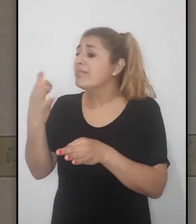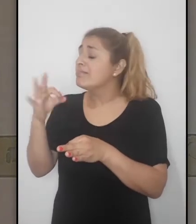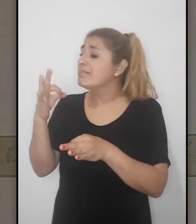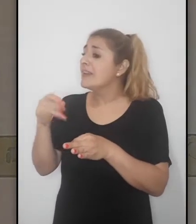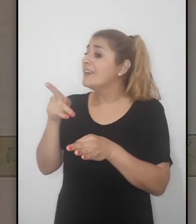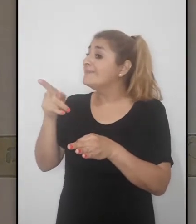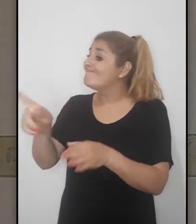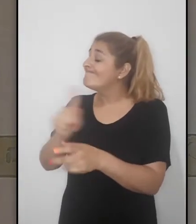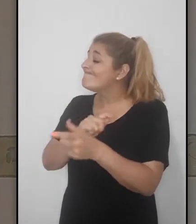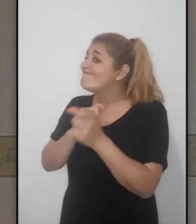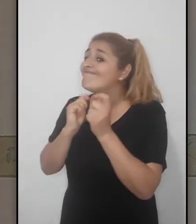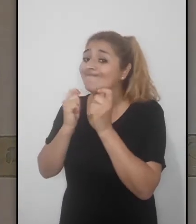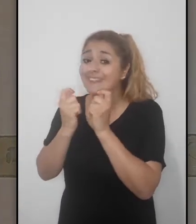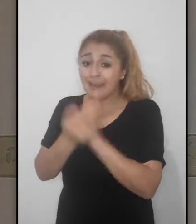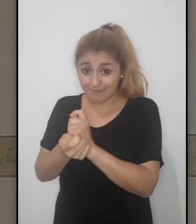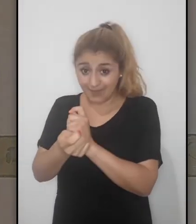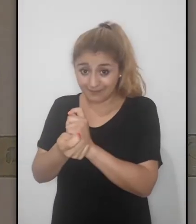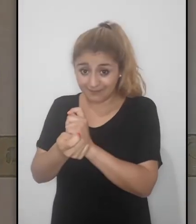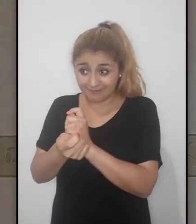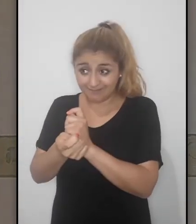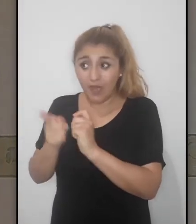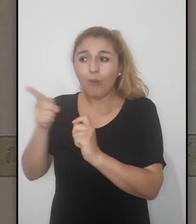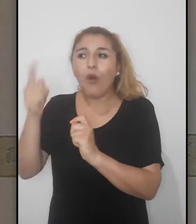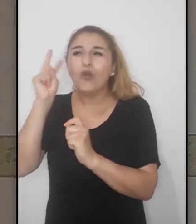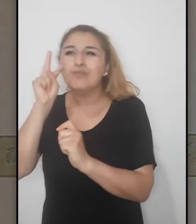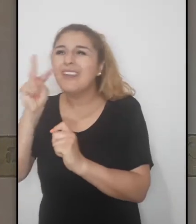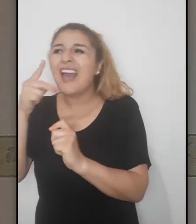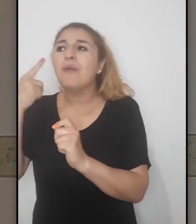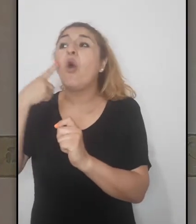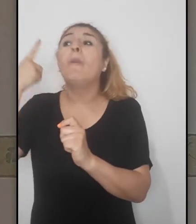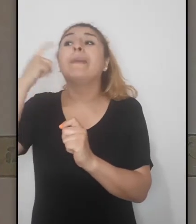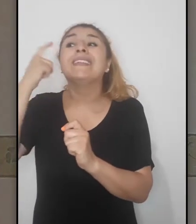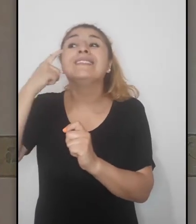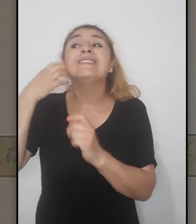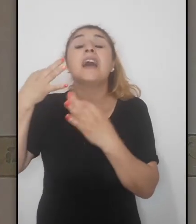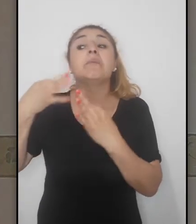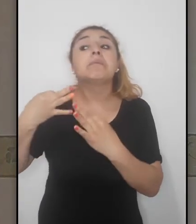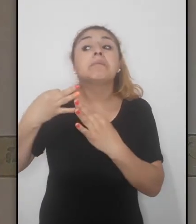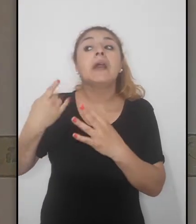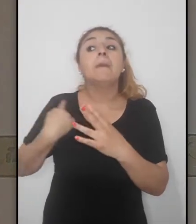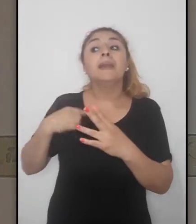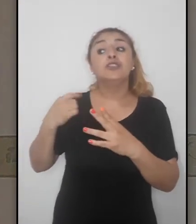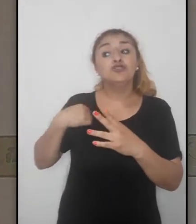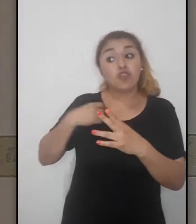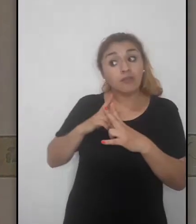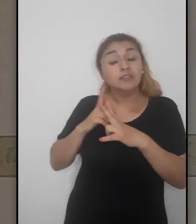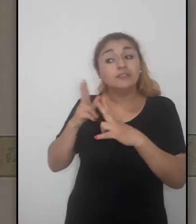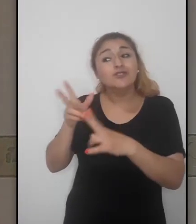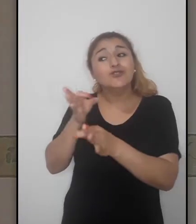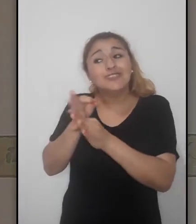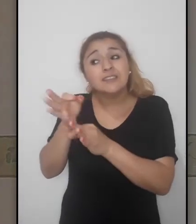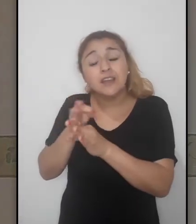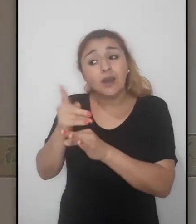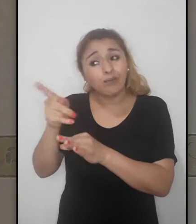tienes que modificarlo yo te aconsejo una modificación de cómo lo ves y dice que me compres o no